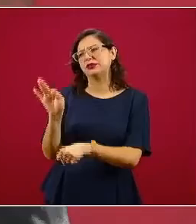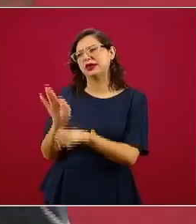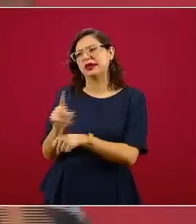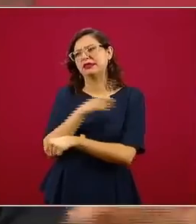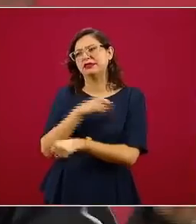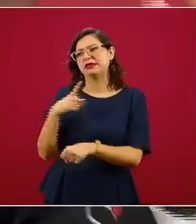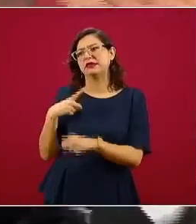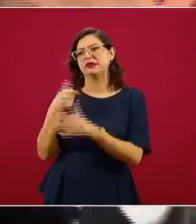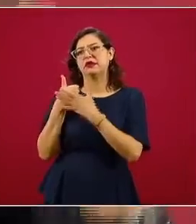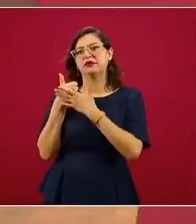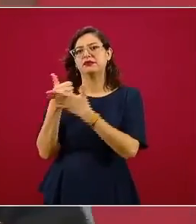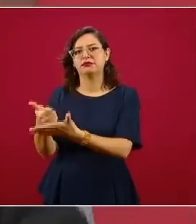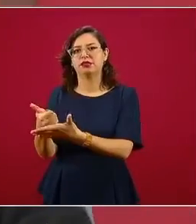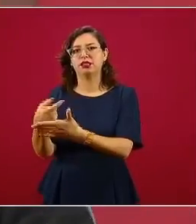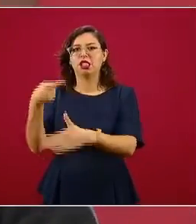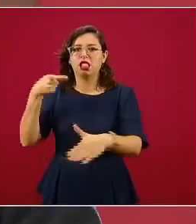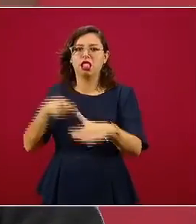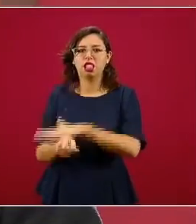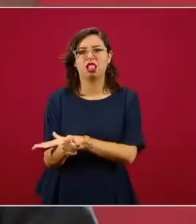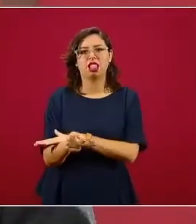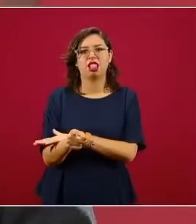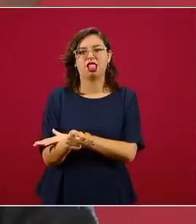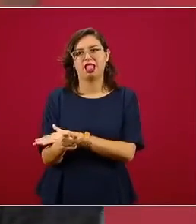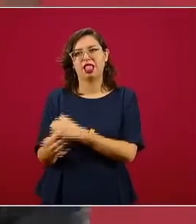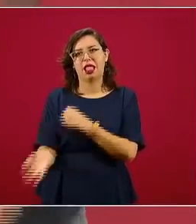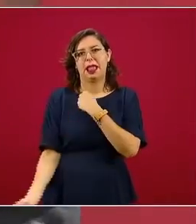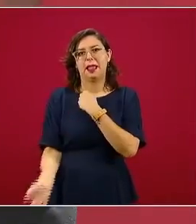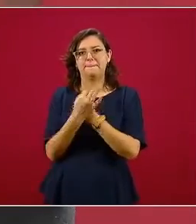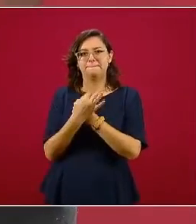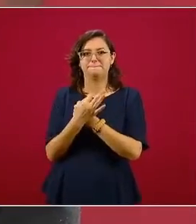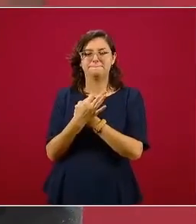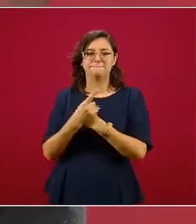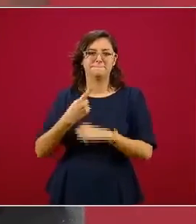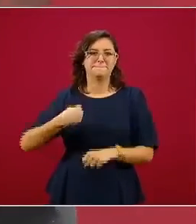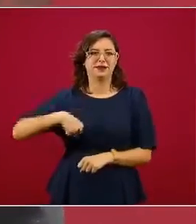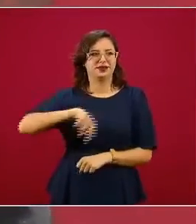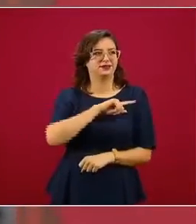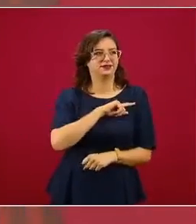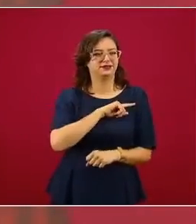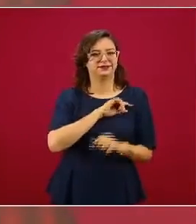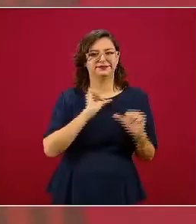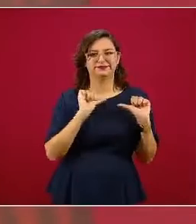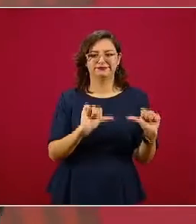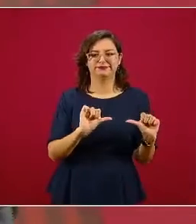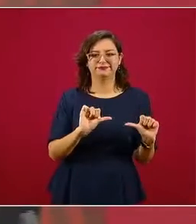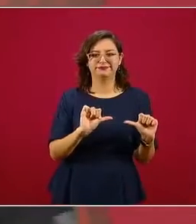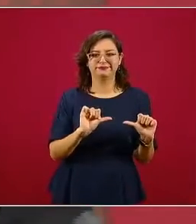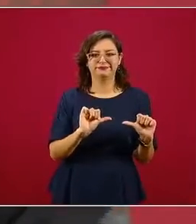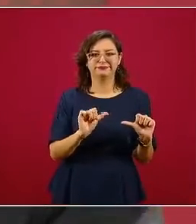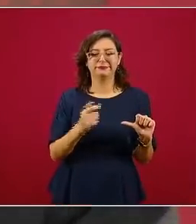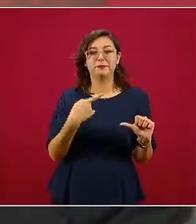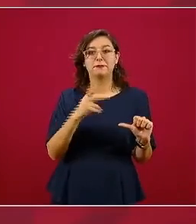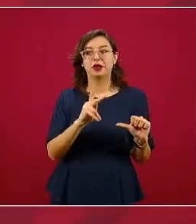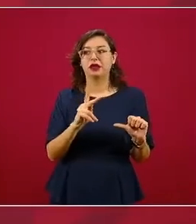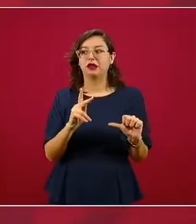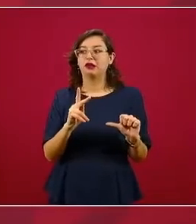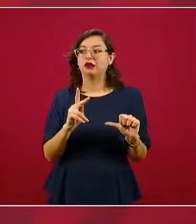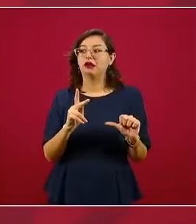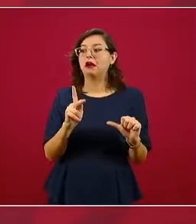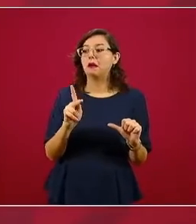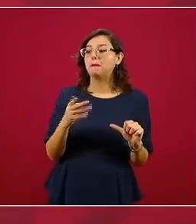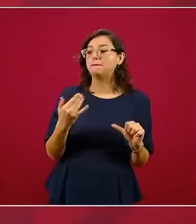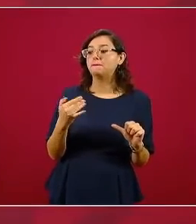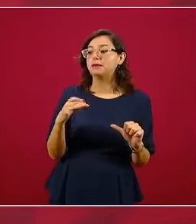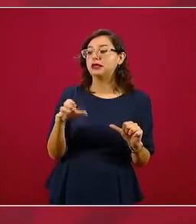y obtener todos los beneficios, pero ponen como